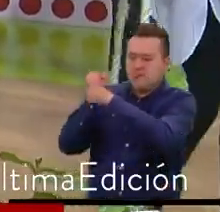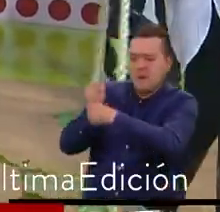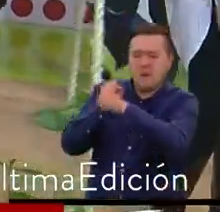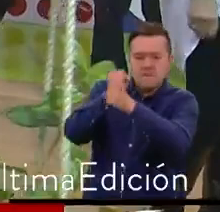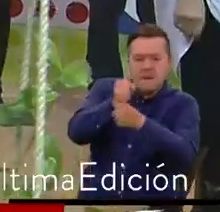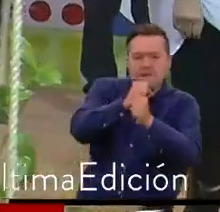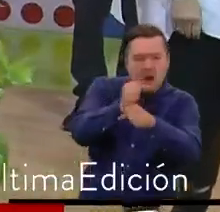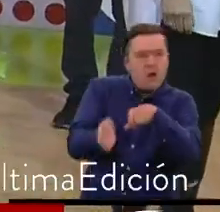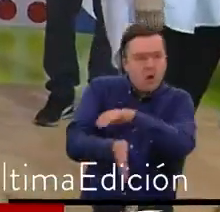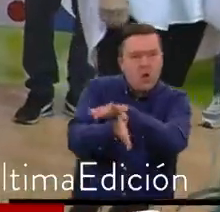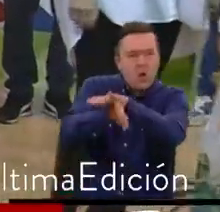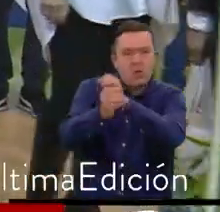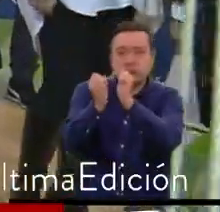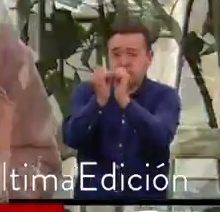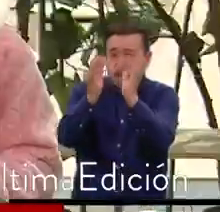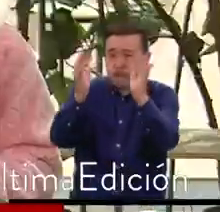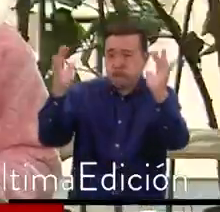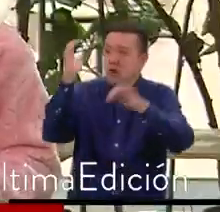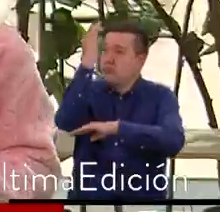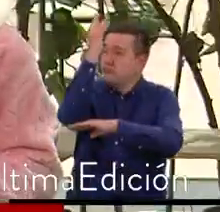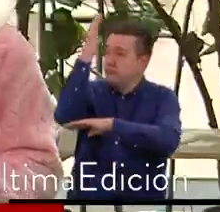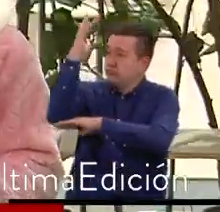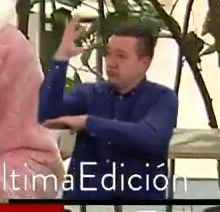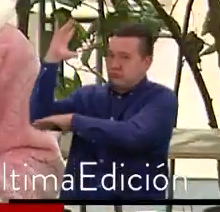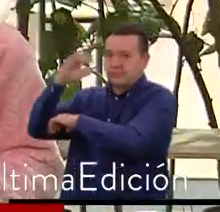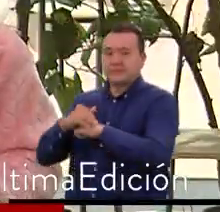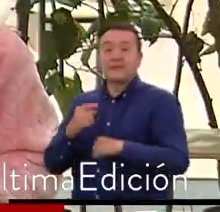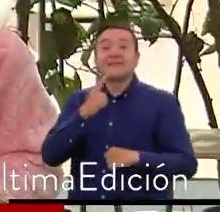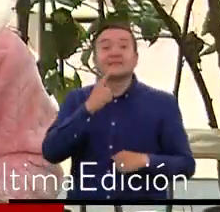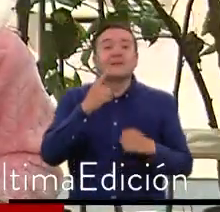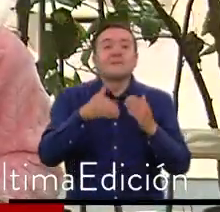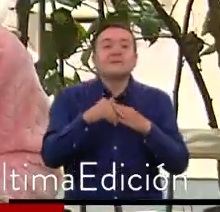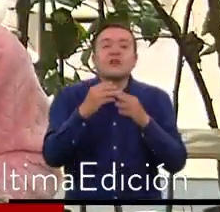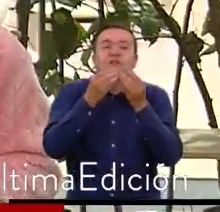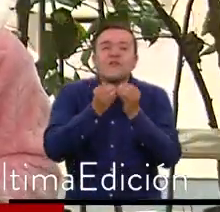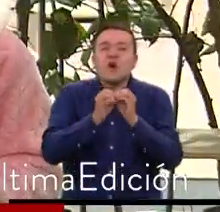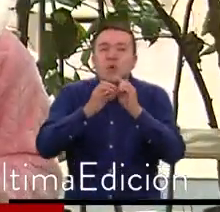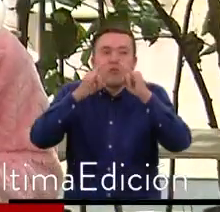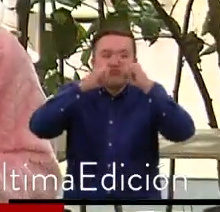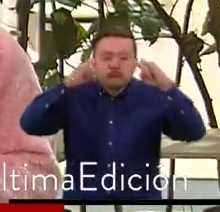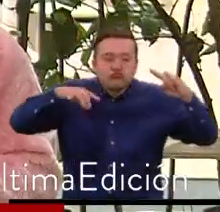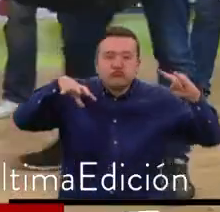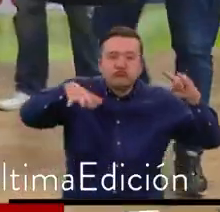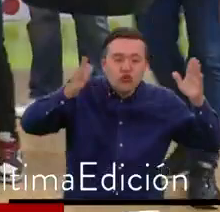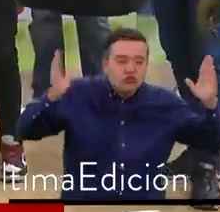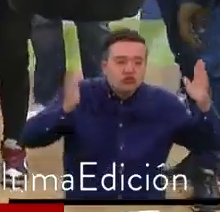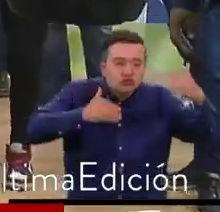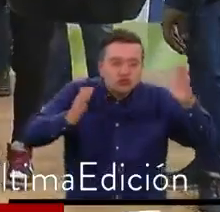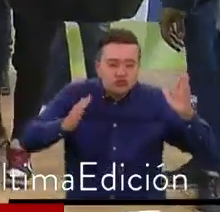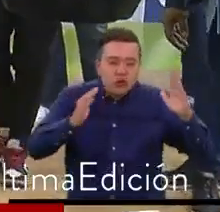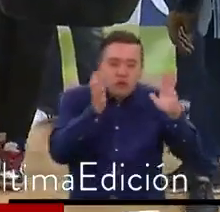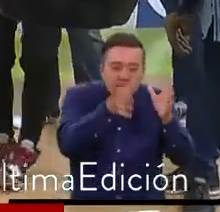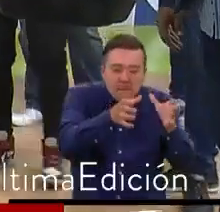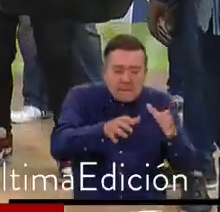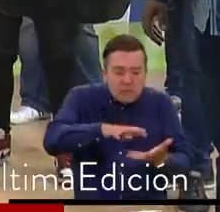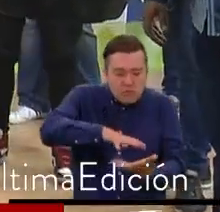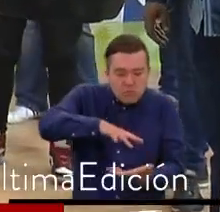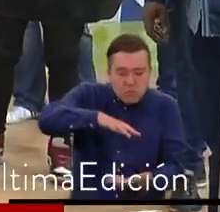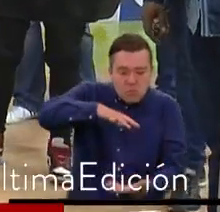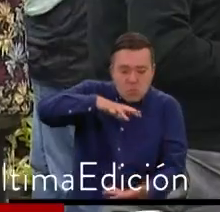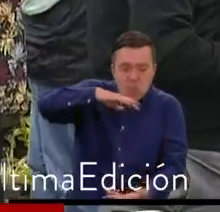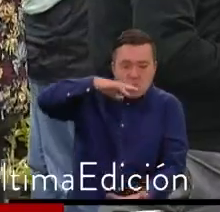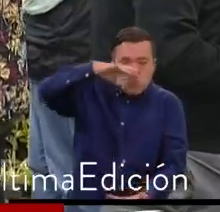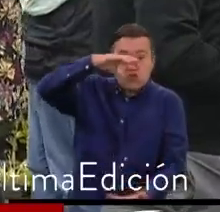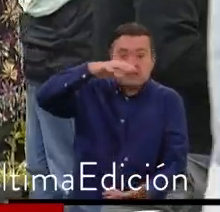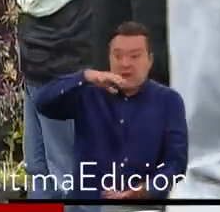deforestación. Desde cómo iniciamos los viveros, cómo comenzamos a sembrar esos 180 millones de árboles, cómo van creciendo